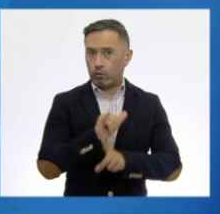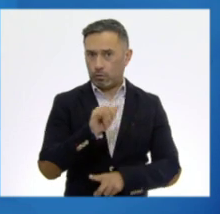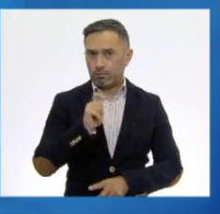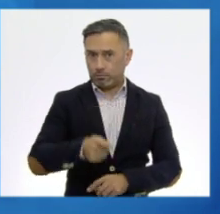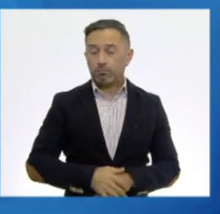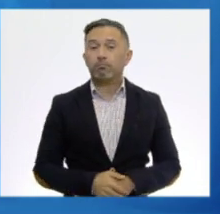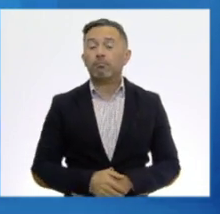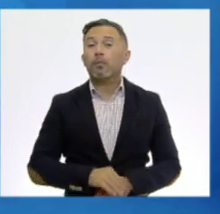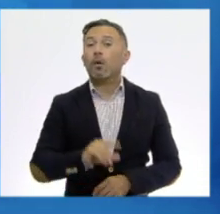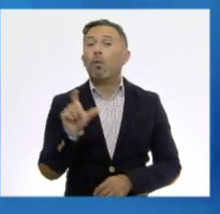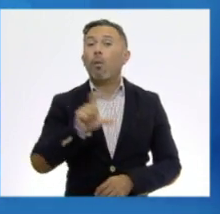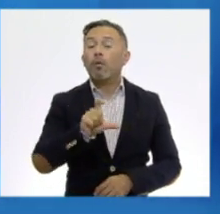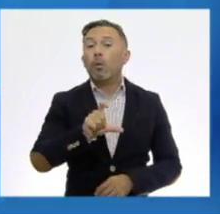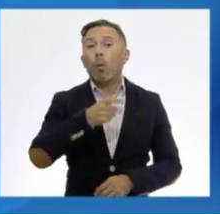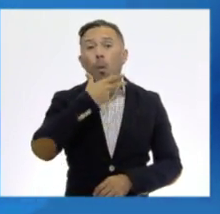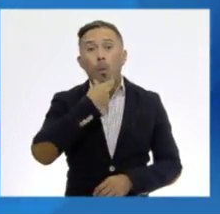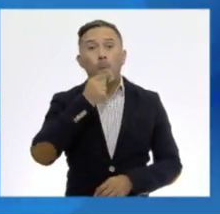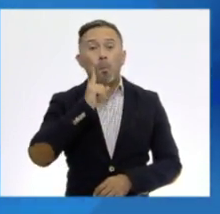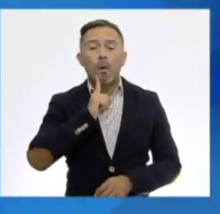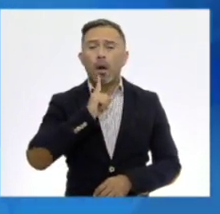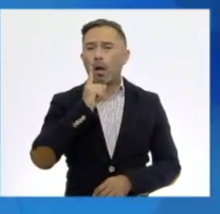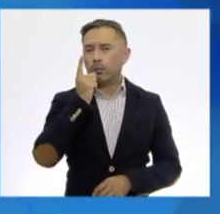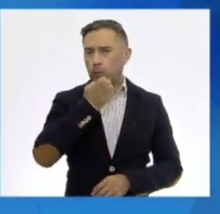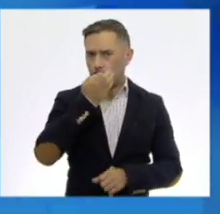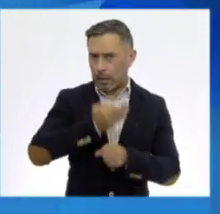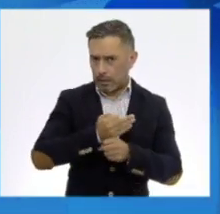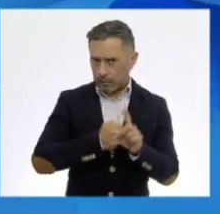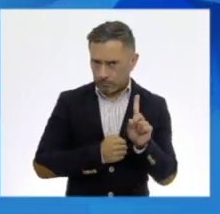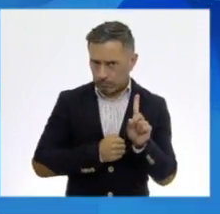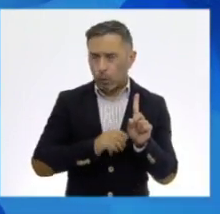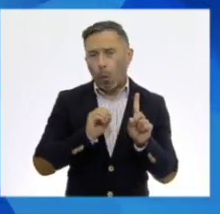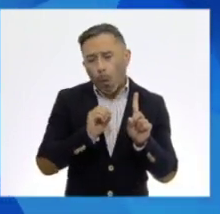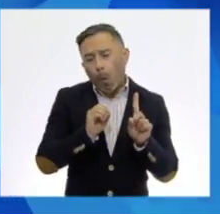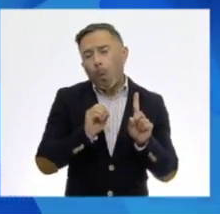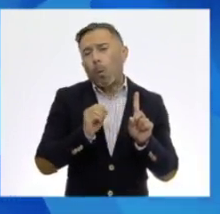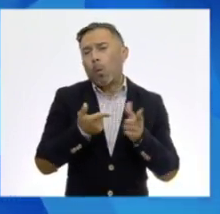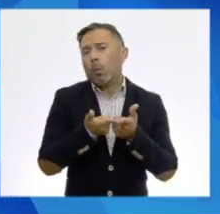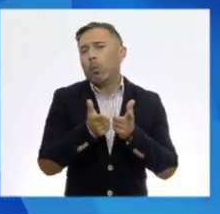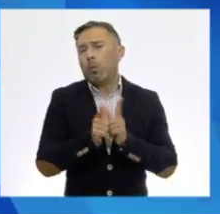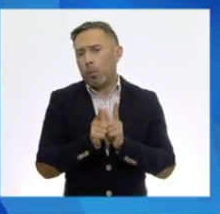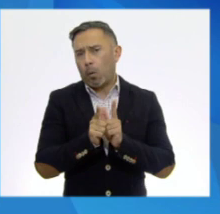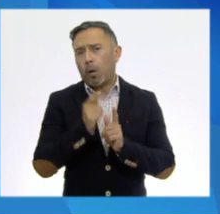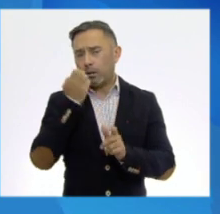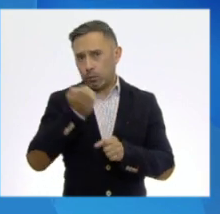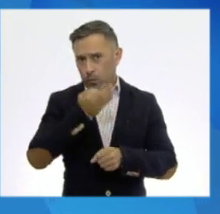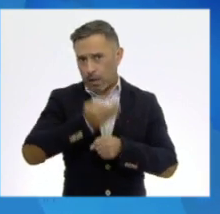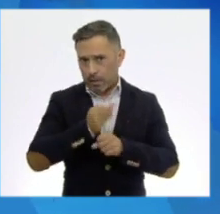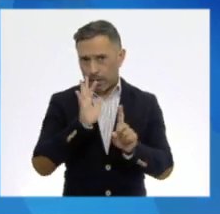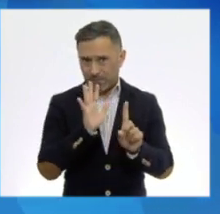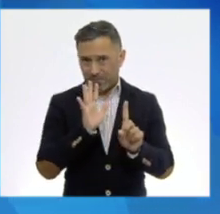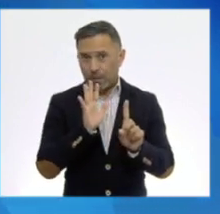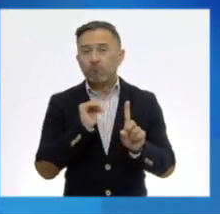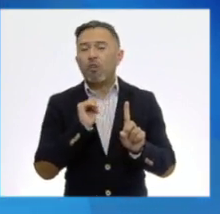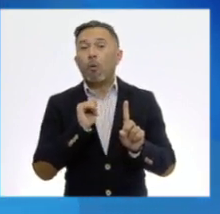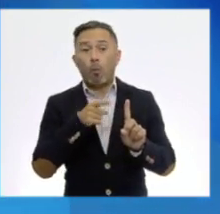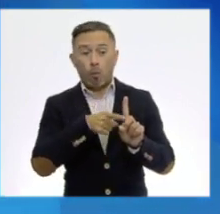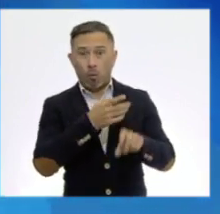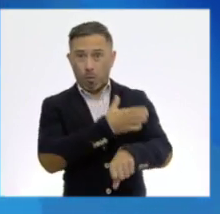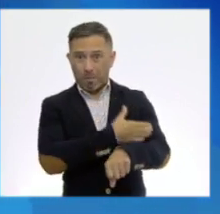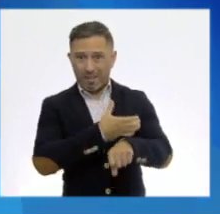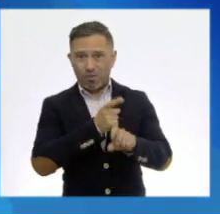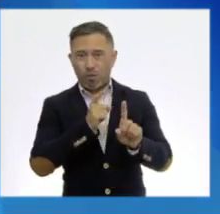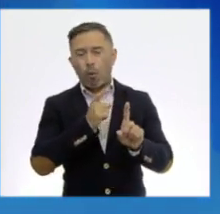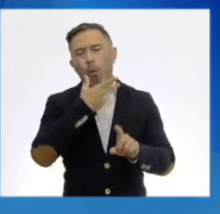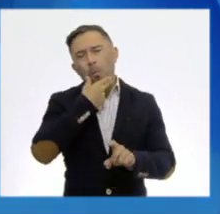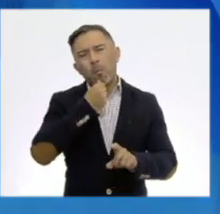una alumna o un alumno, o bien un grupo de alumnas o alumnos, abusa y maltrata a un